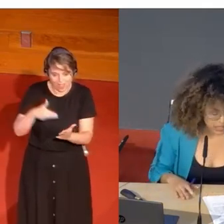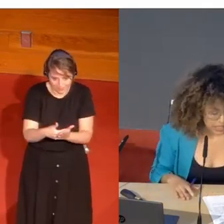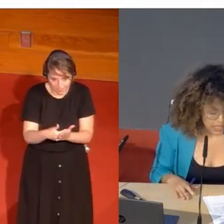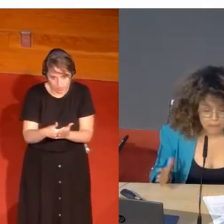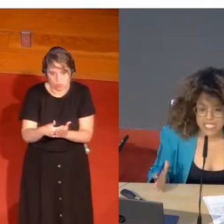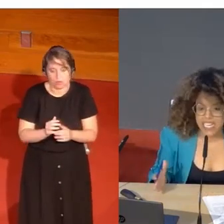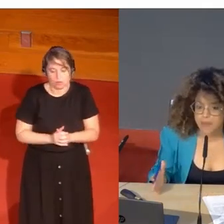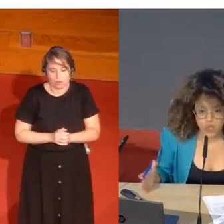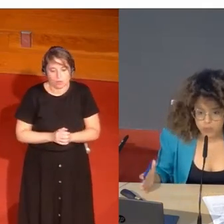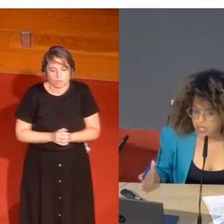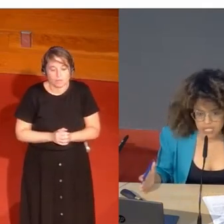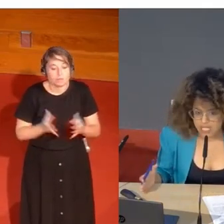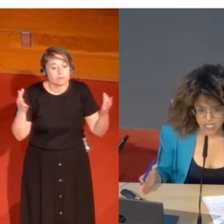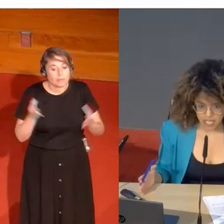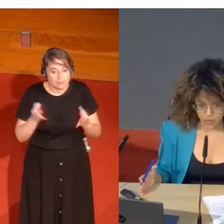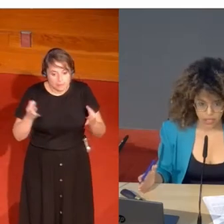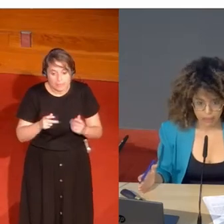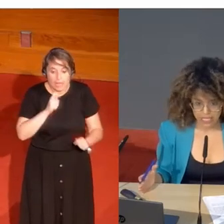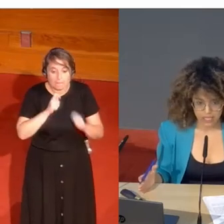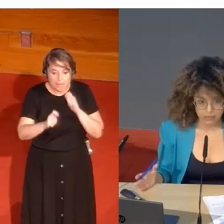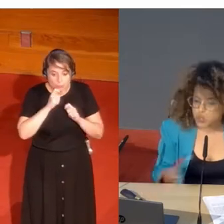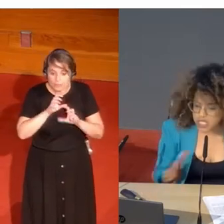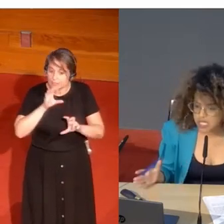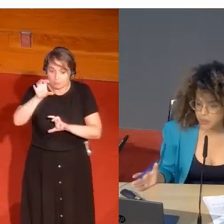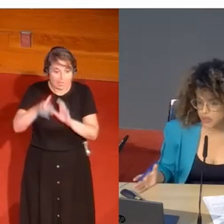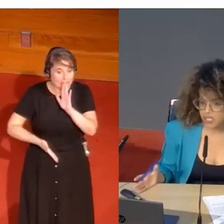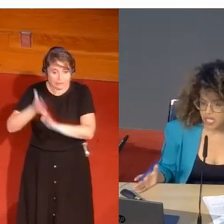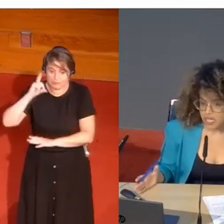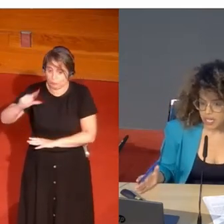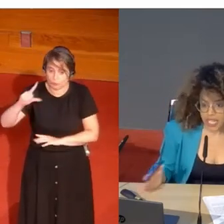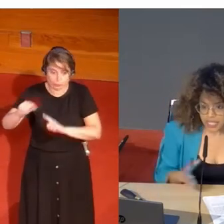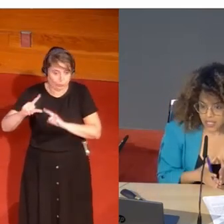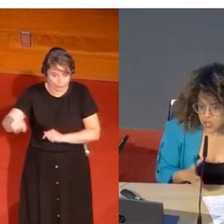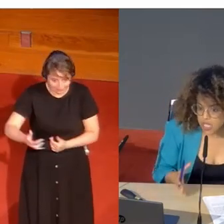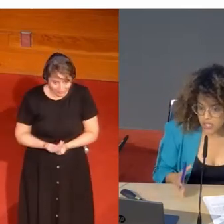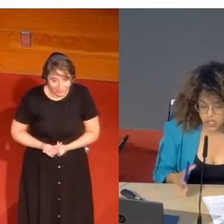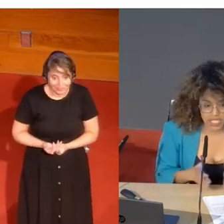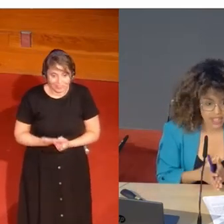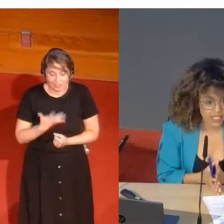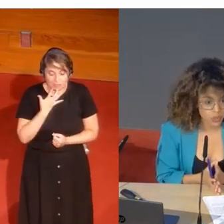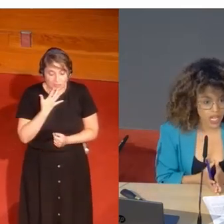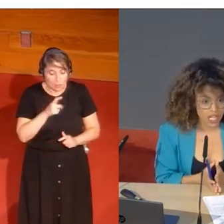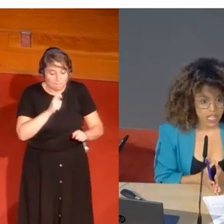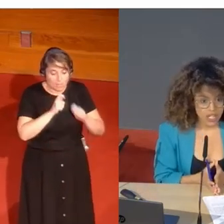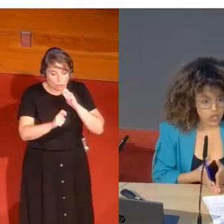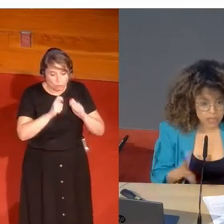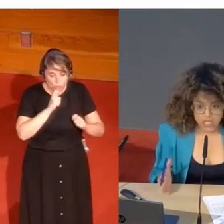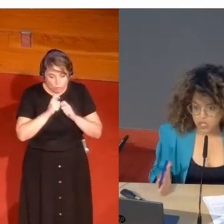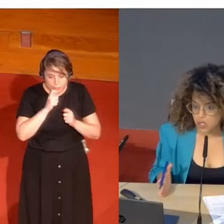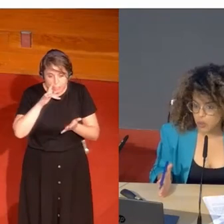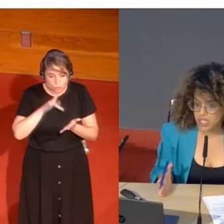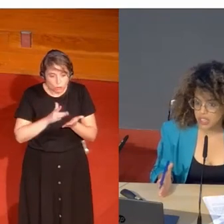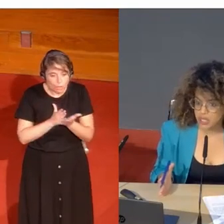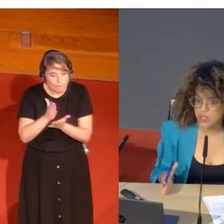saliendo Qué pasa que hay muchos periodistas que han salido del país muchísimos el los que los que estaban en una en